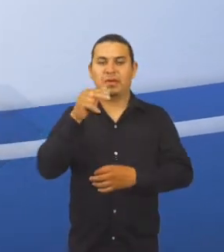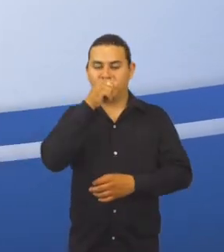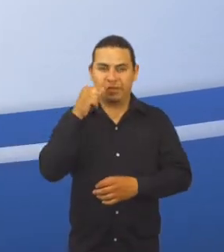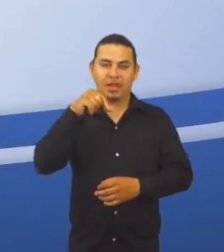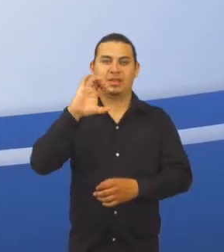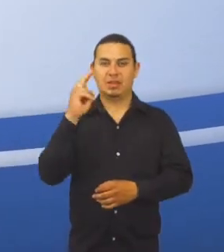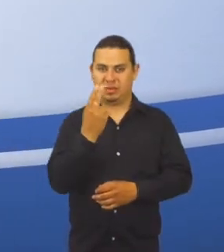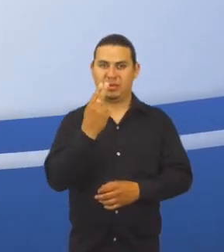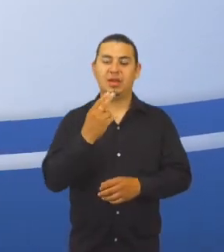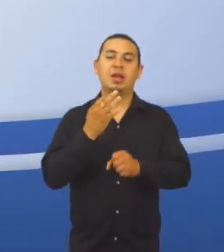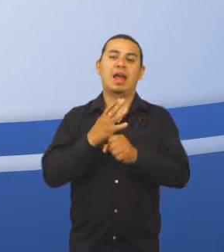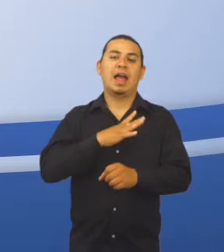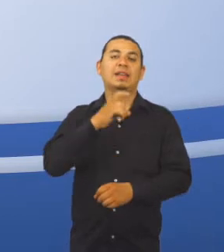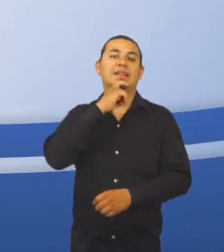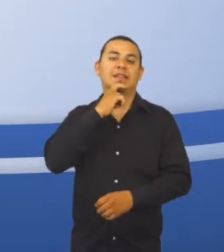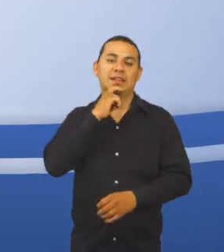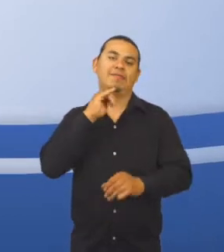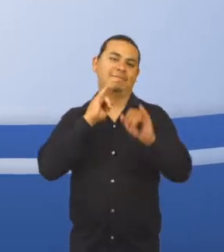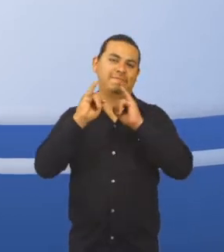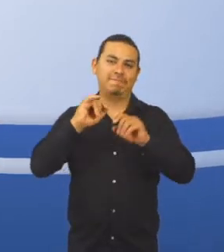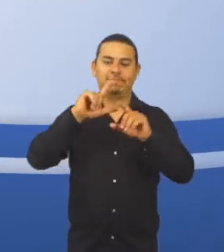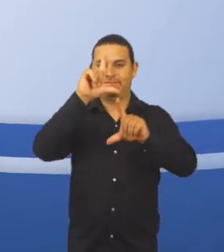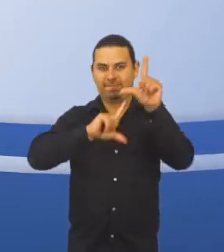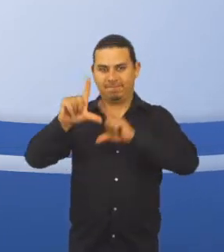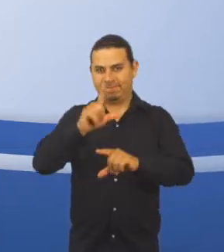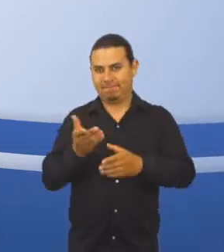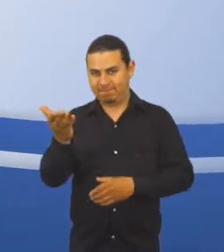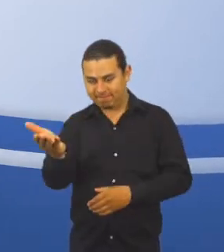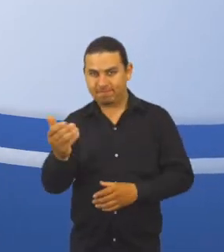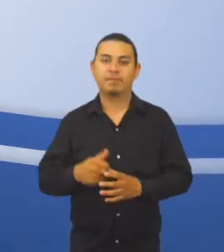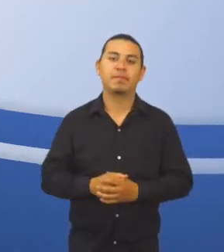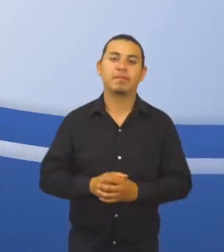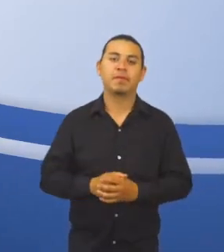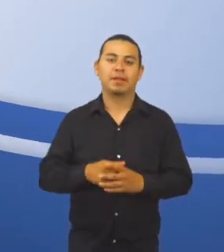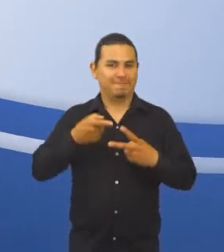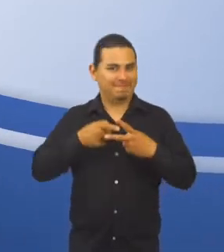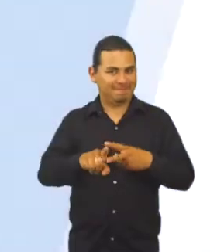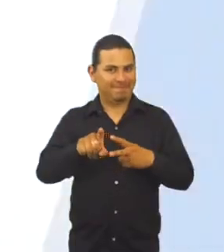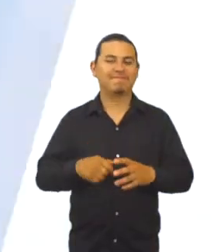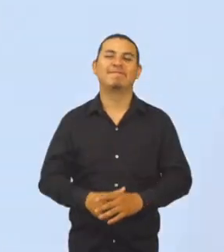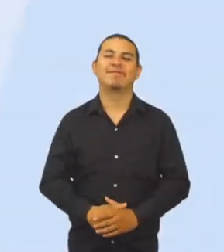de CU. Y nos acompaña Yolistla Mancarcova en la interpretación de la lengua de señas mexicana. ¡Arrancamos!